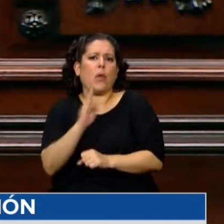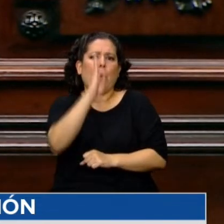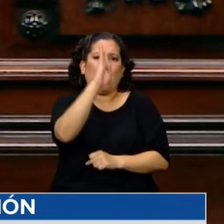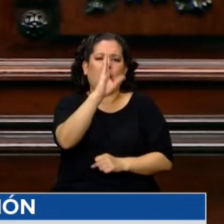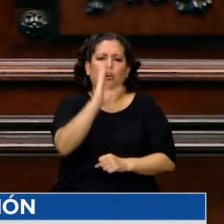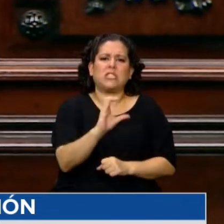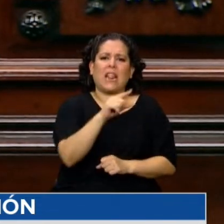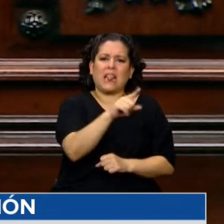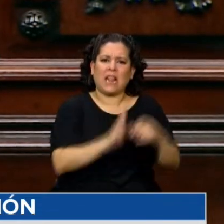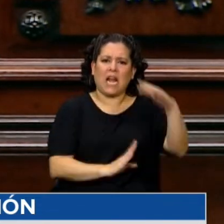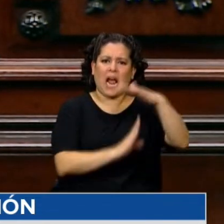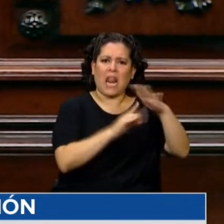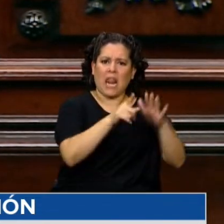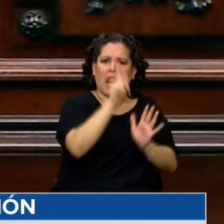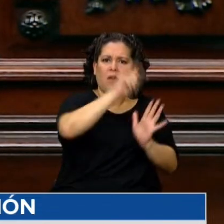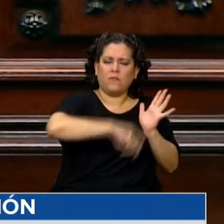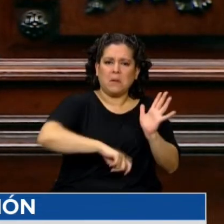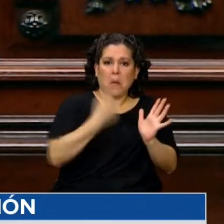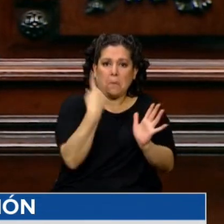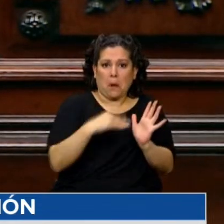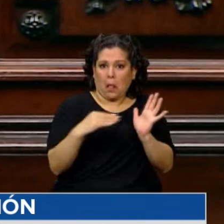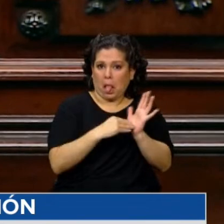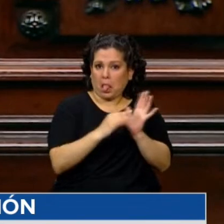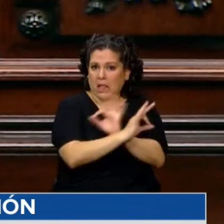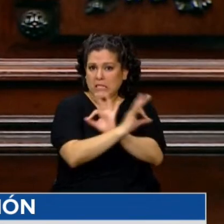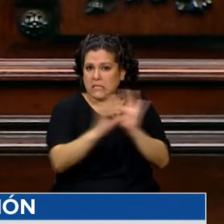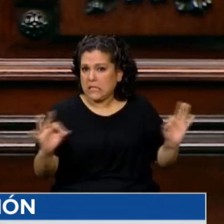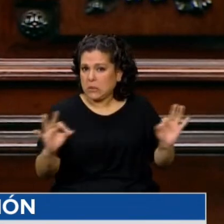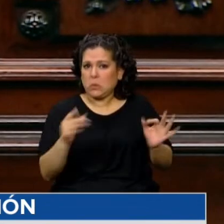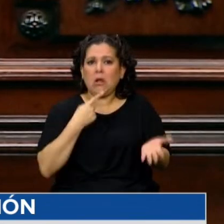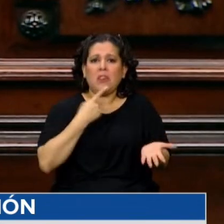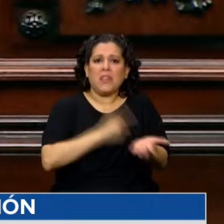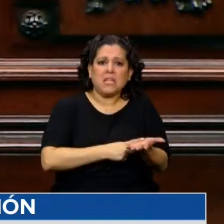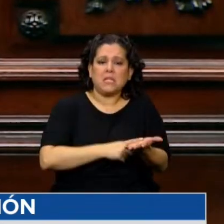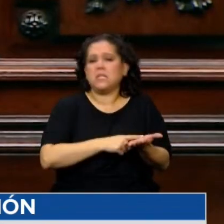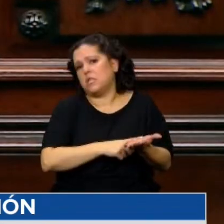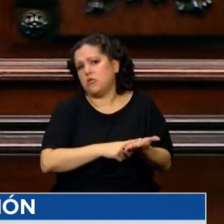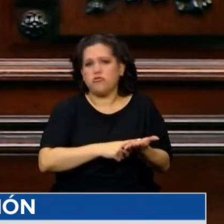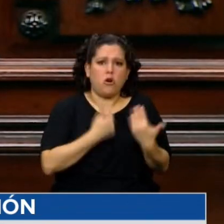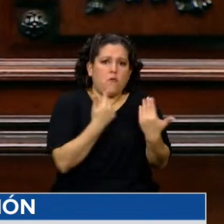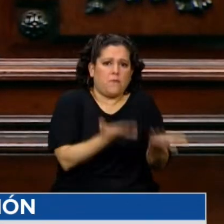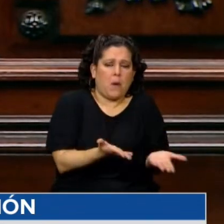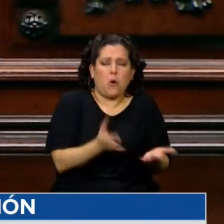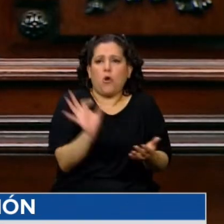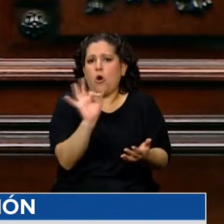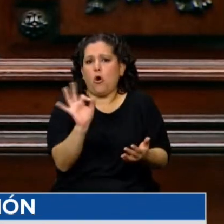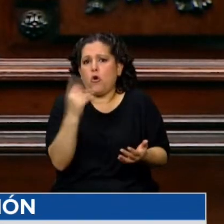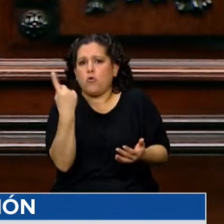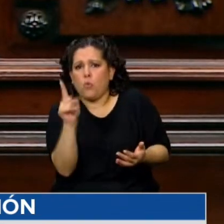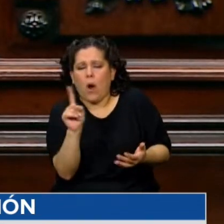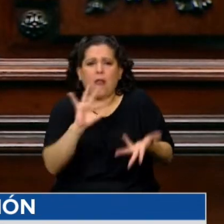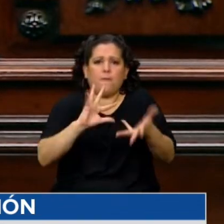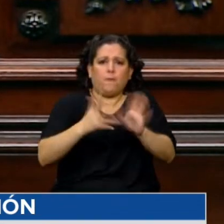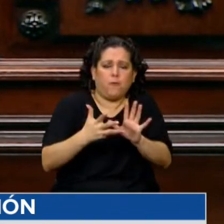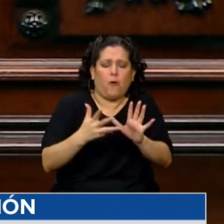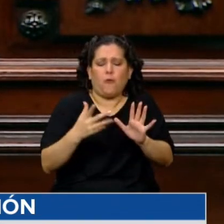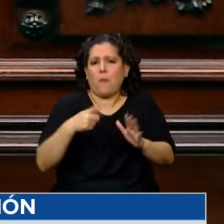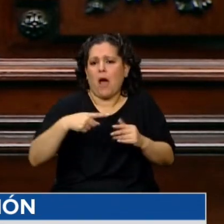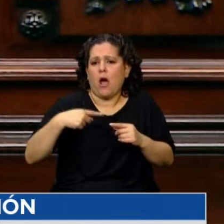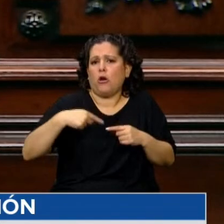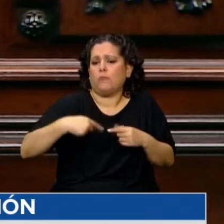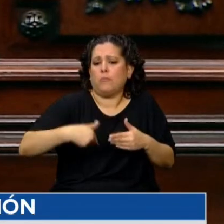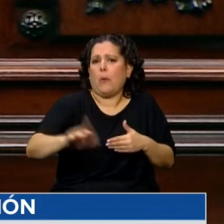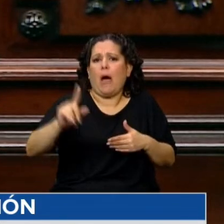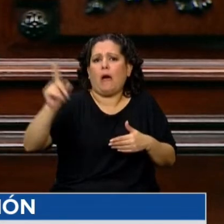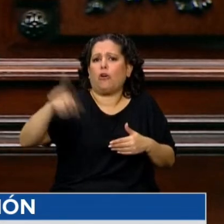Central. No aparece en ningún lado el dictamen favorable o especificando cuáles eran las consecuencias que